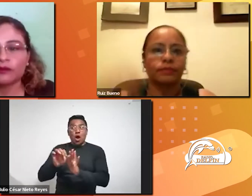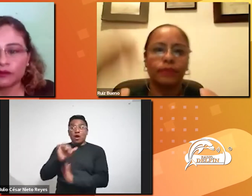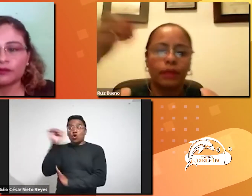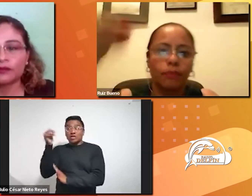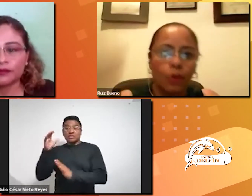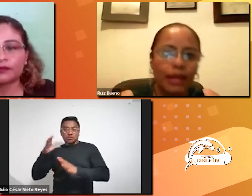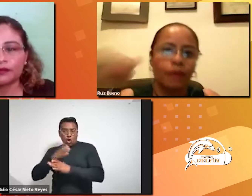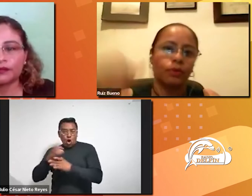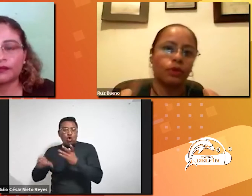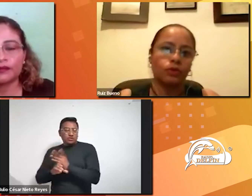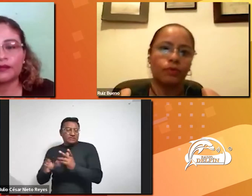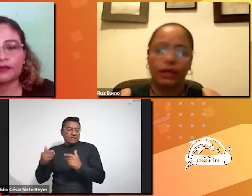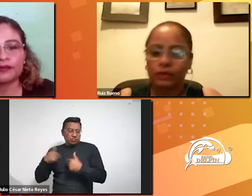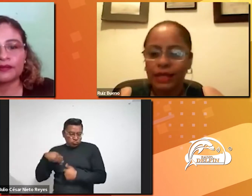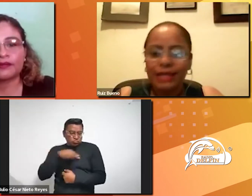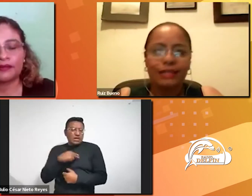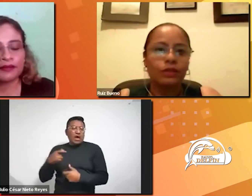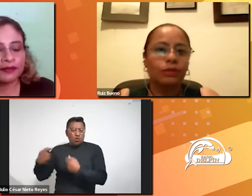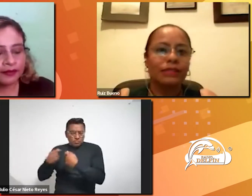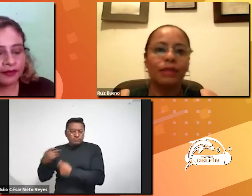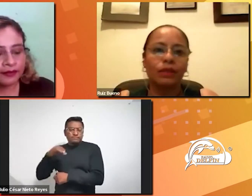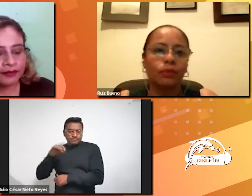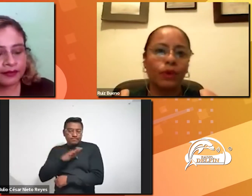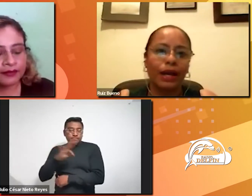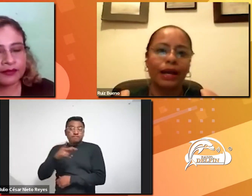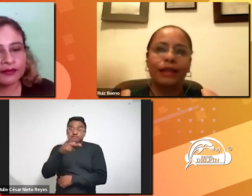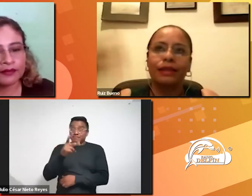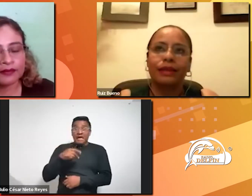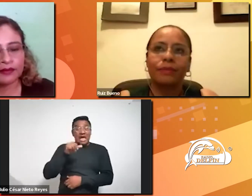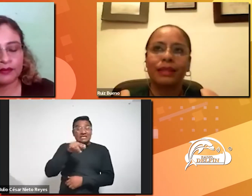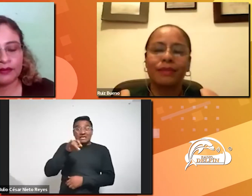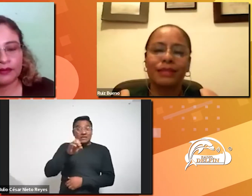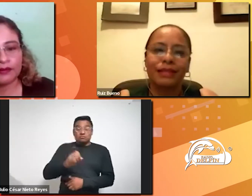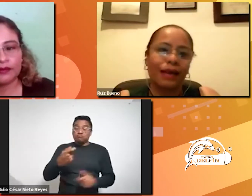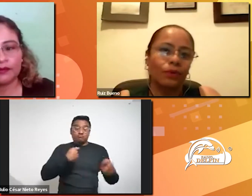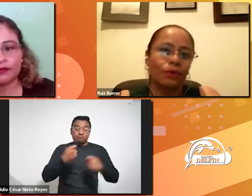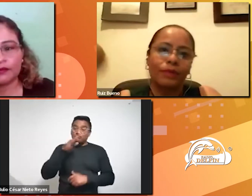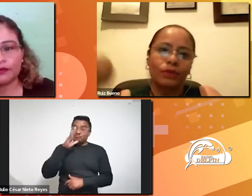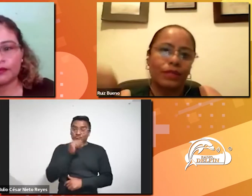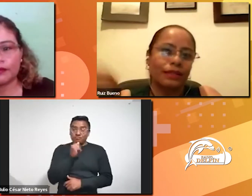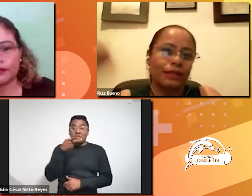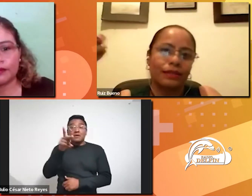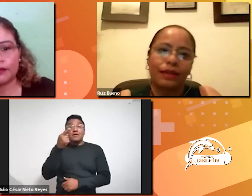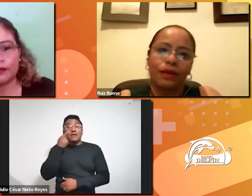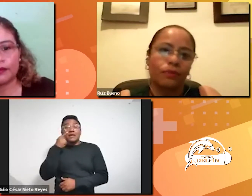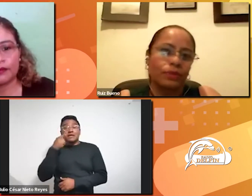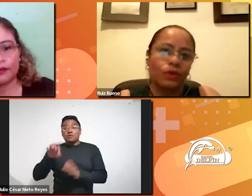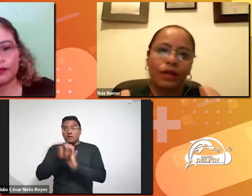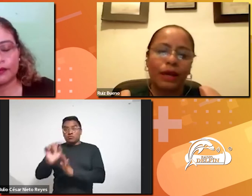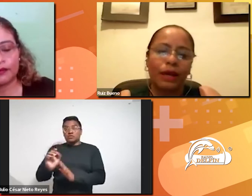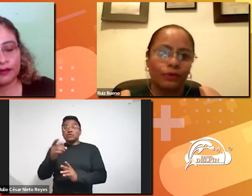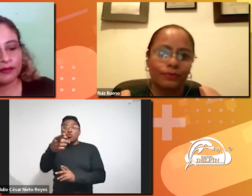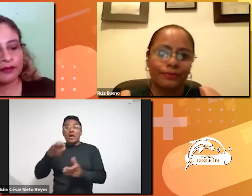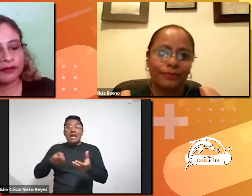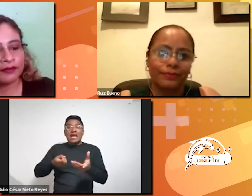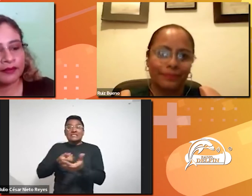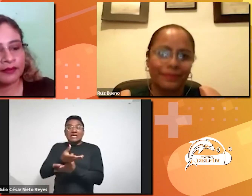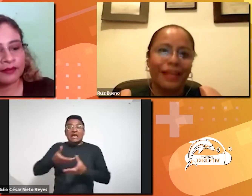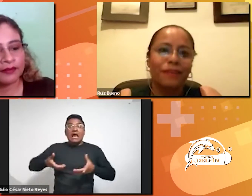vida. Pongo el ejemplo en los humanos. Si tú vas caminando por la calle y de repente ves que una persona se te acerca con pistola en